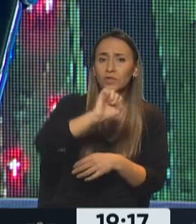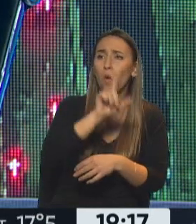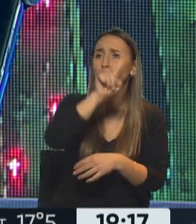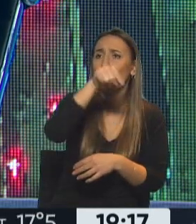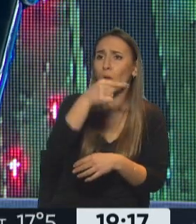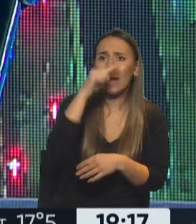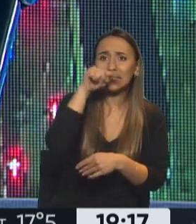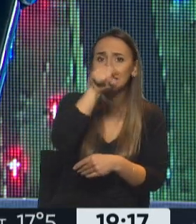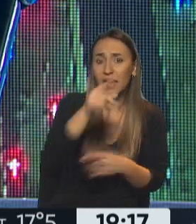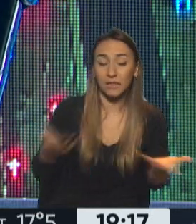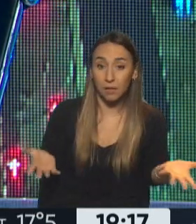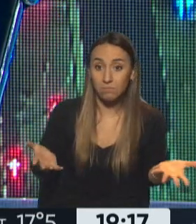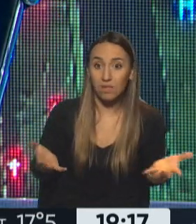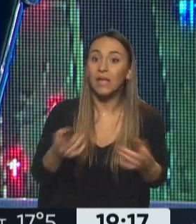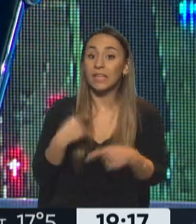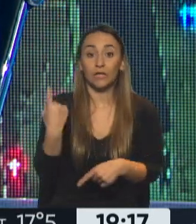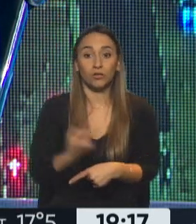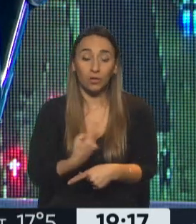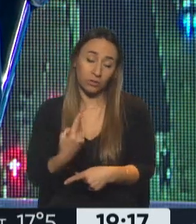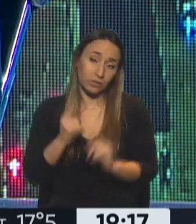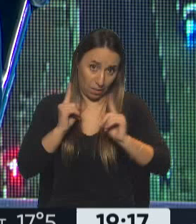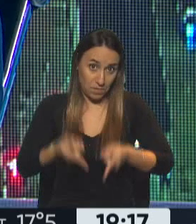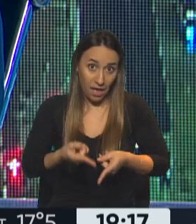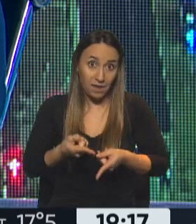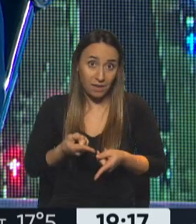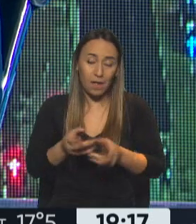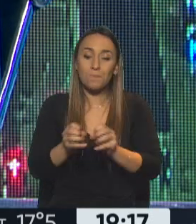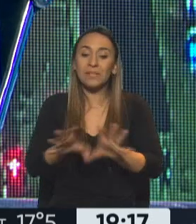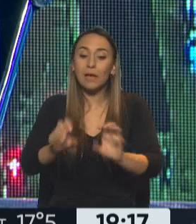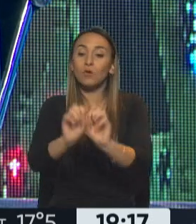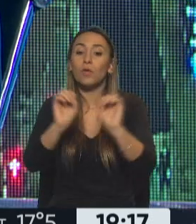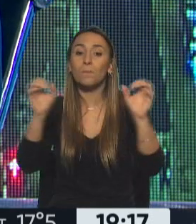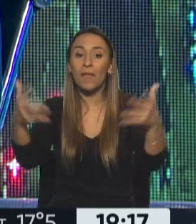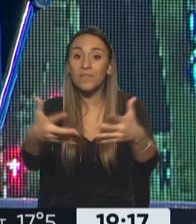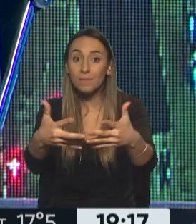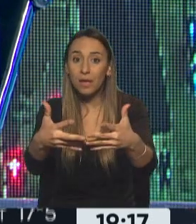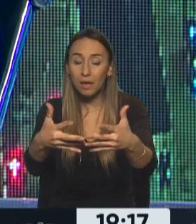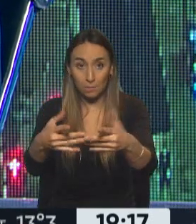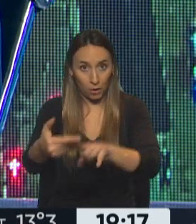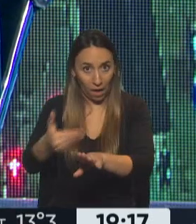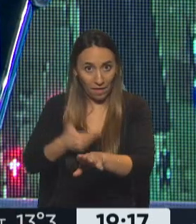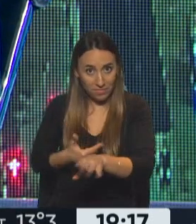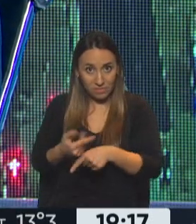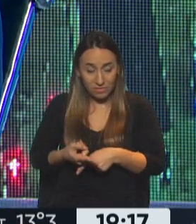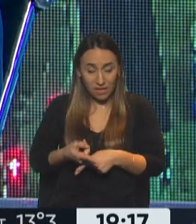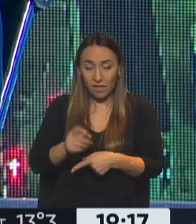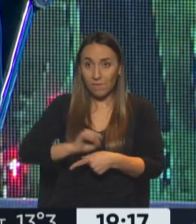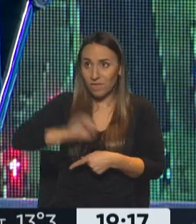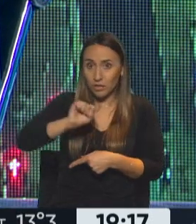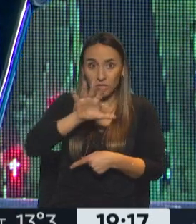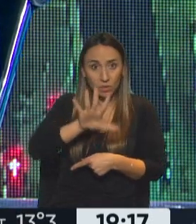a nosotros nos tocó entrar a esa crisis también con una inflación del 54%. Bueno,